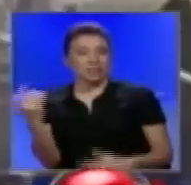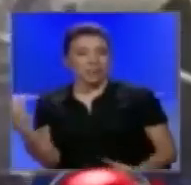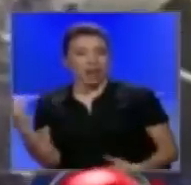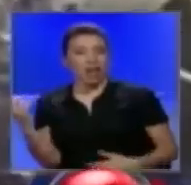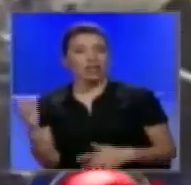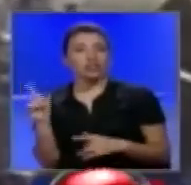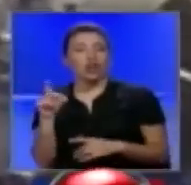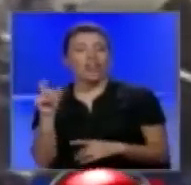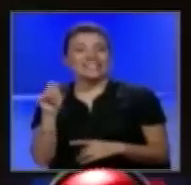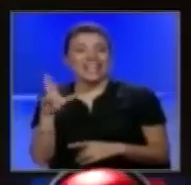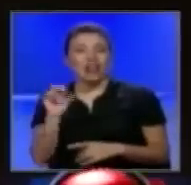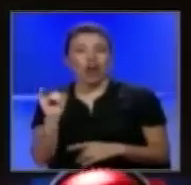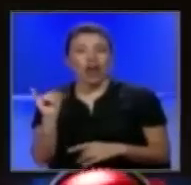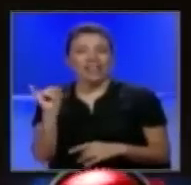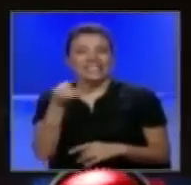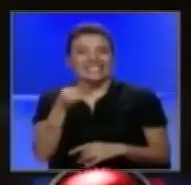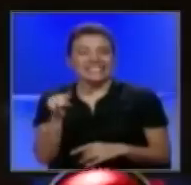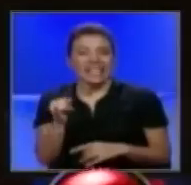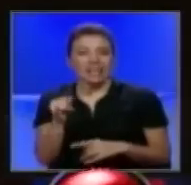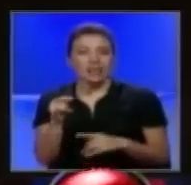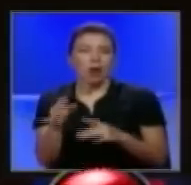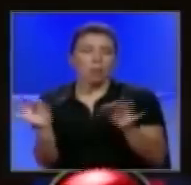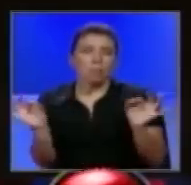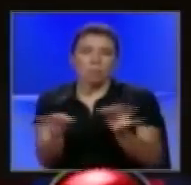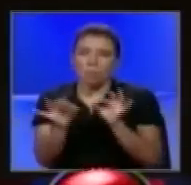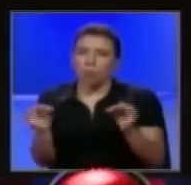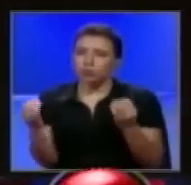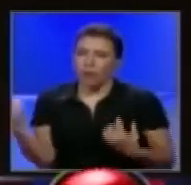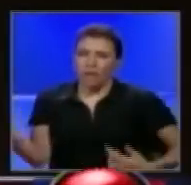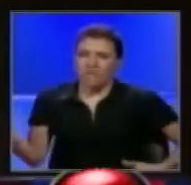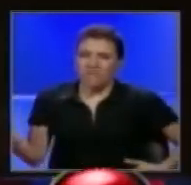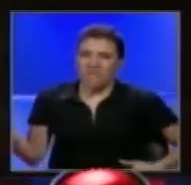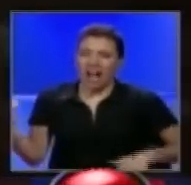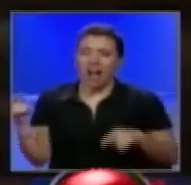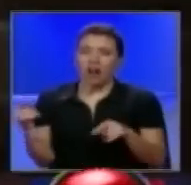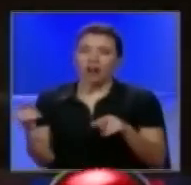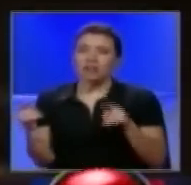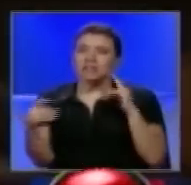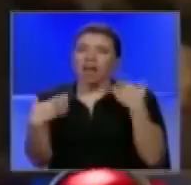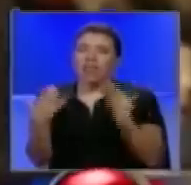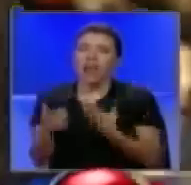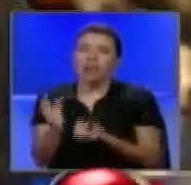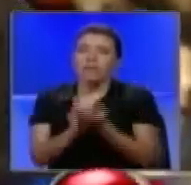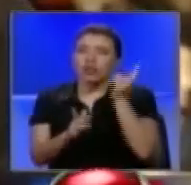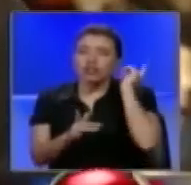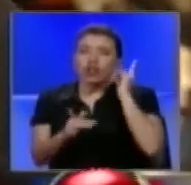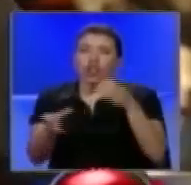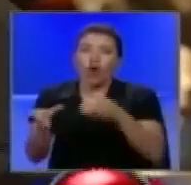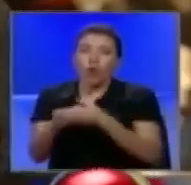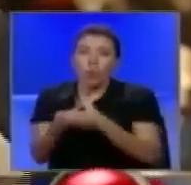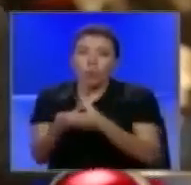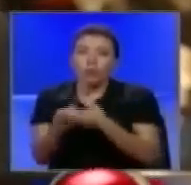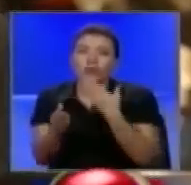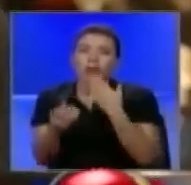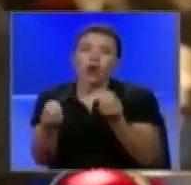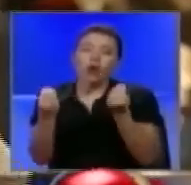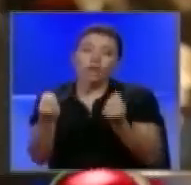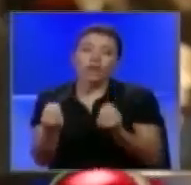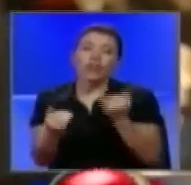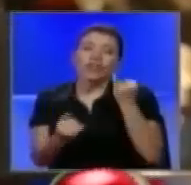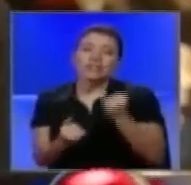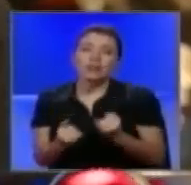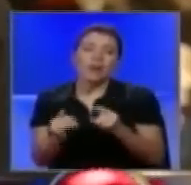Stereo, Zeta Ocio. Es un súper músico, un súper bajista y le está inyectando un nuevo sonido al grupo también. Entonces, eso es lo bueno de ir siempre